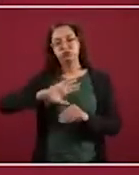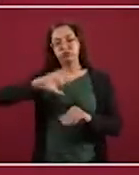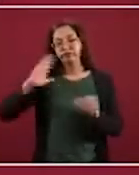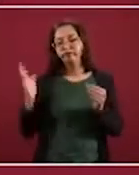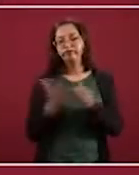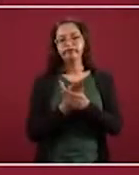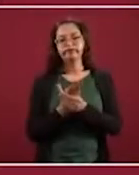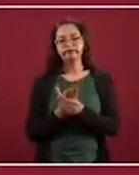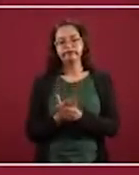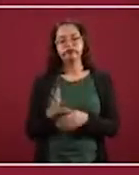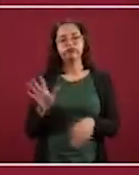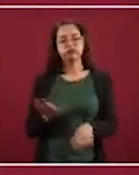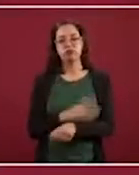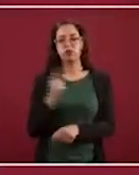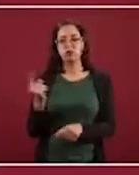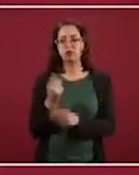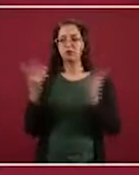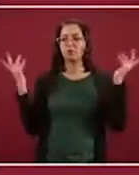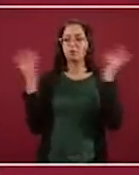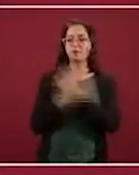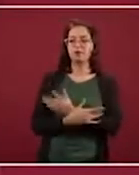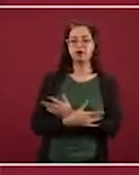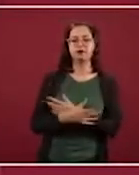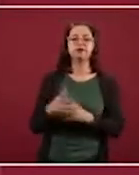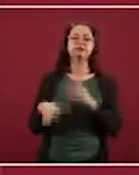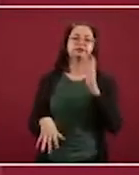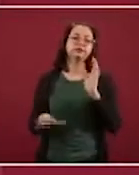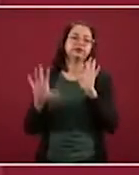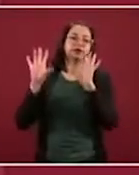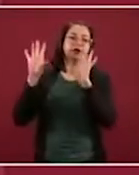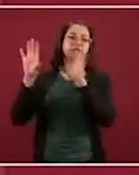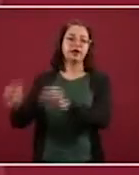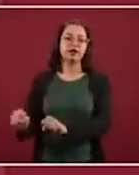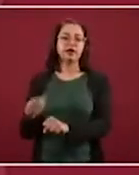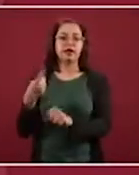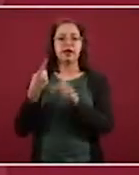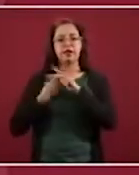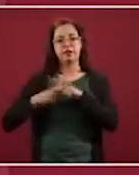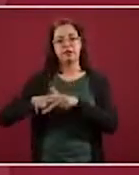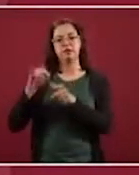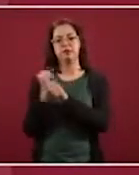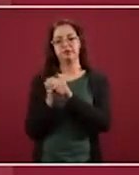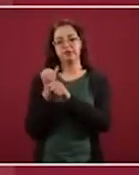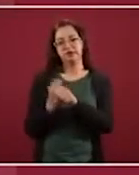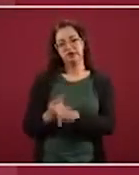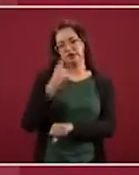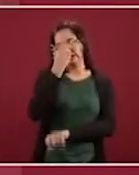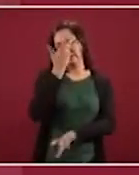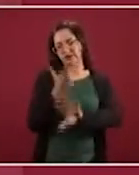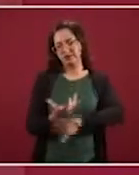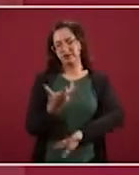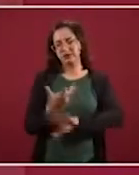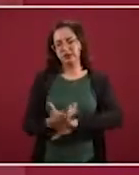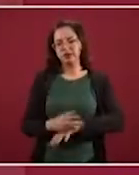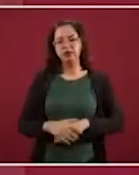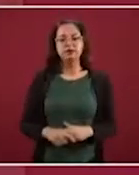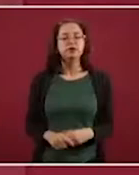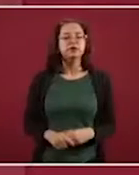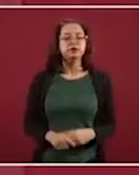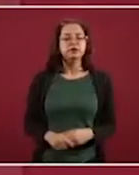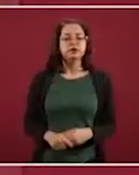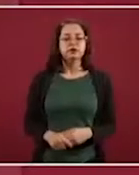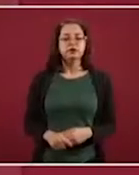los hechos, ¿no?, que conocemos de esta investigación que llevan a cabo en Estados Unidos.